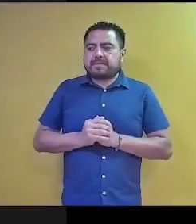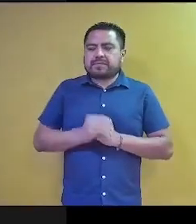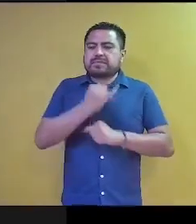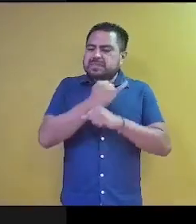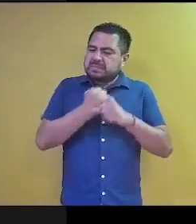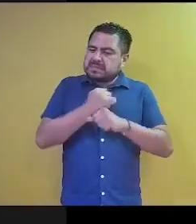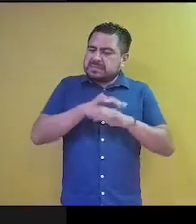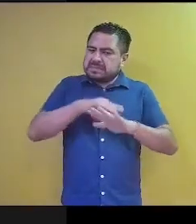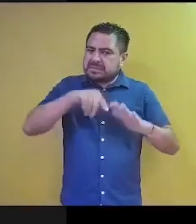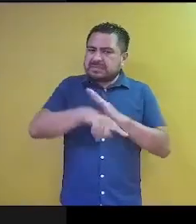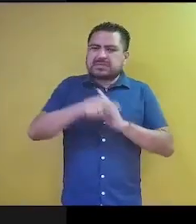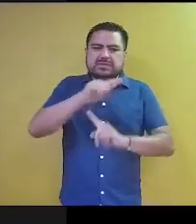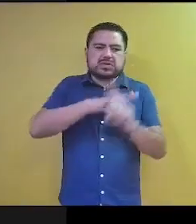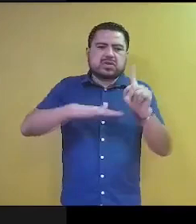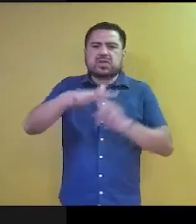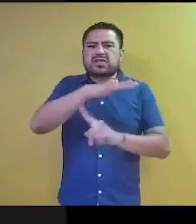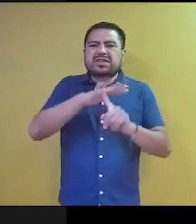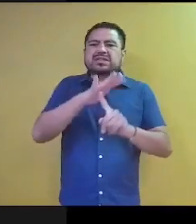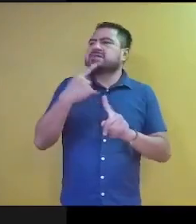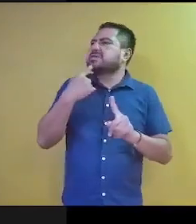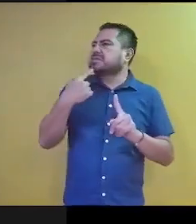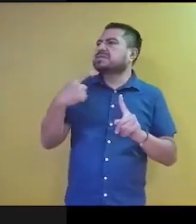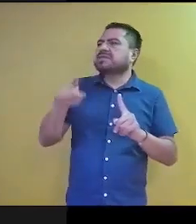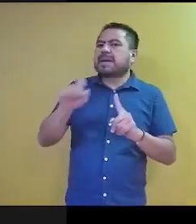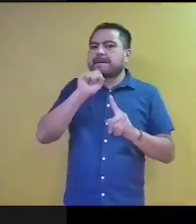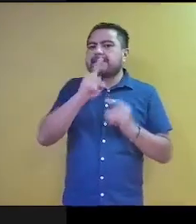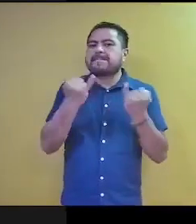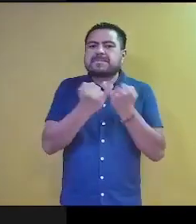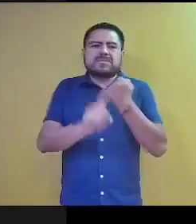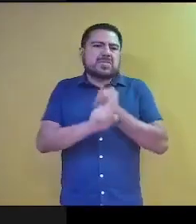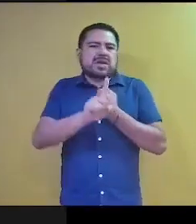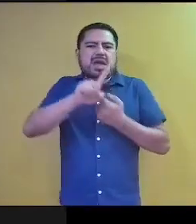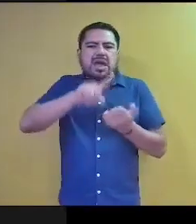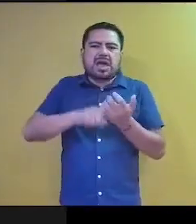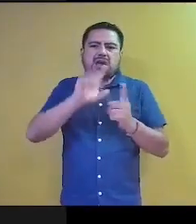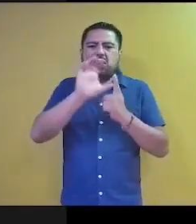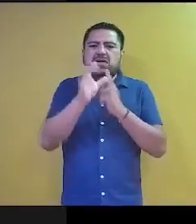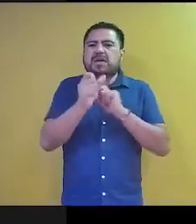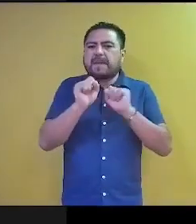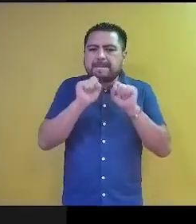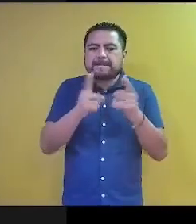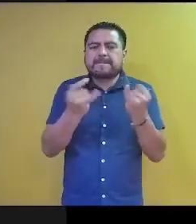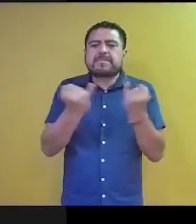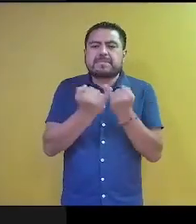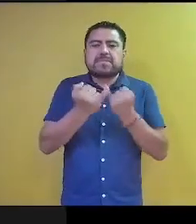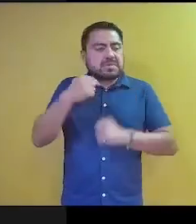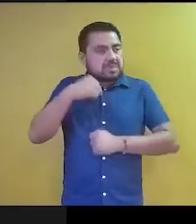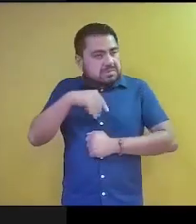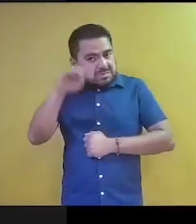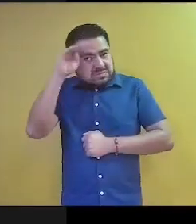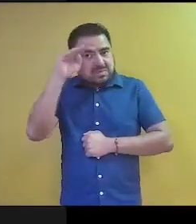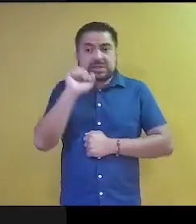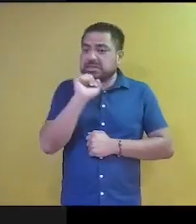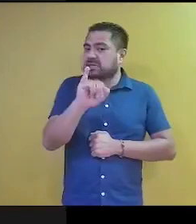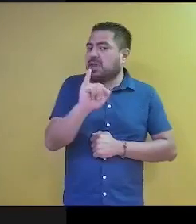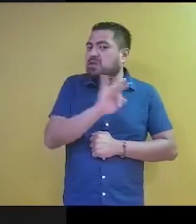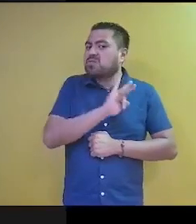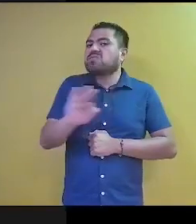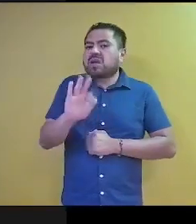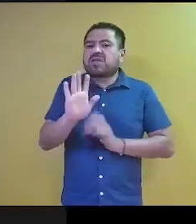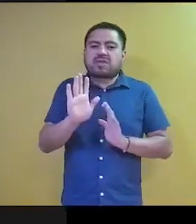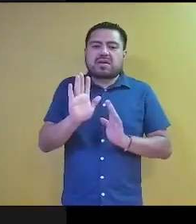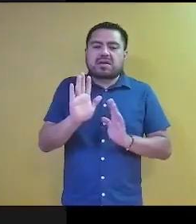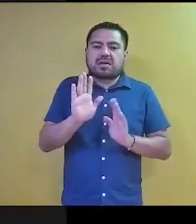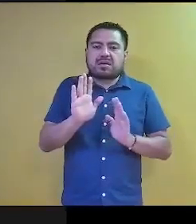Analizado el contexto de los hechos denunciados y las consecuencias derivadas de la comisión de los mismos, se considera que sí es posible afirmar que en el